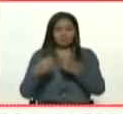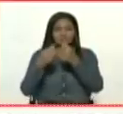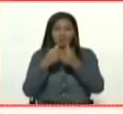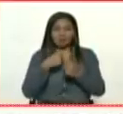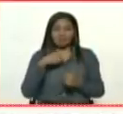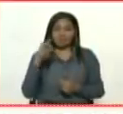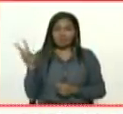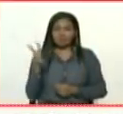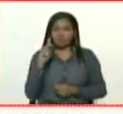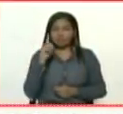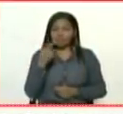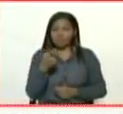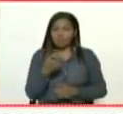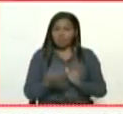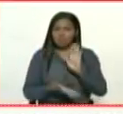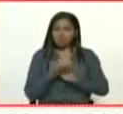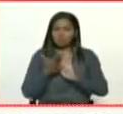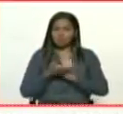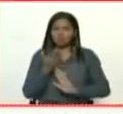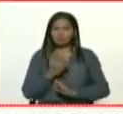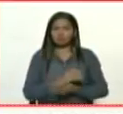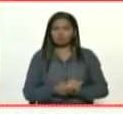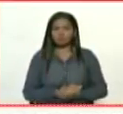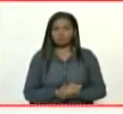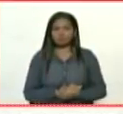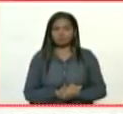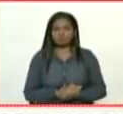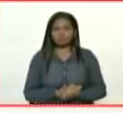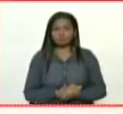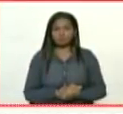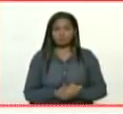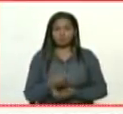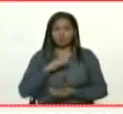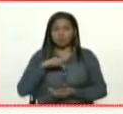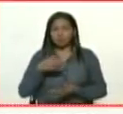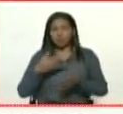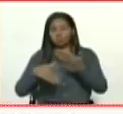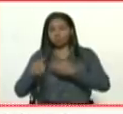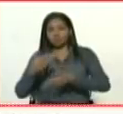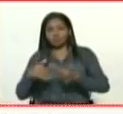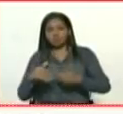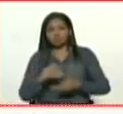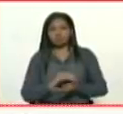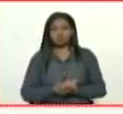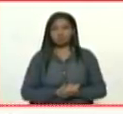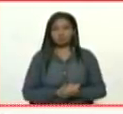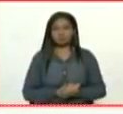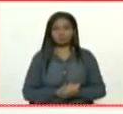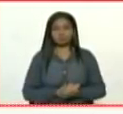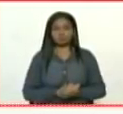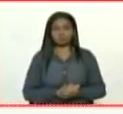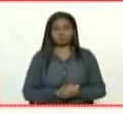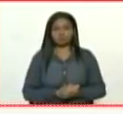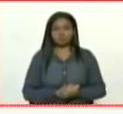Es un elemento fundamental. Lo otro son los servicios, ¿no? En